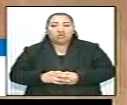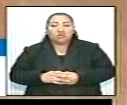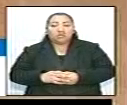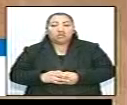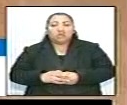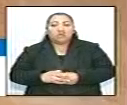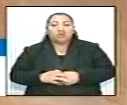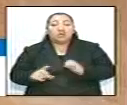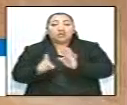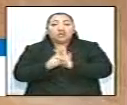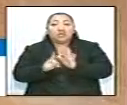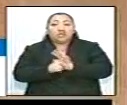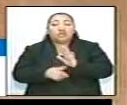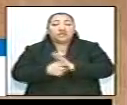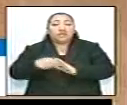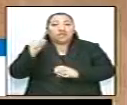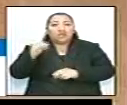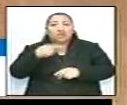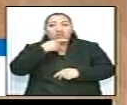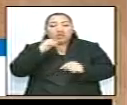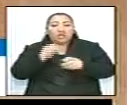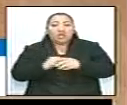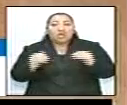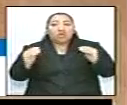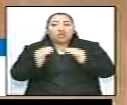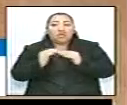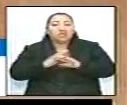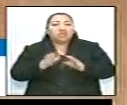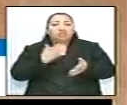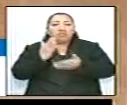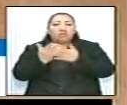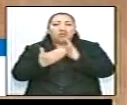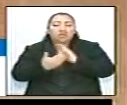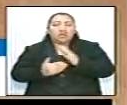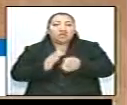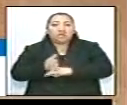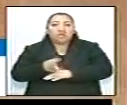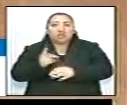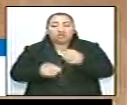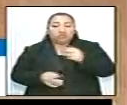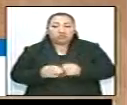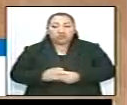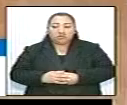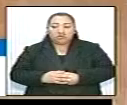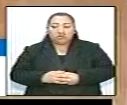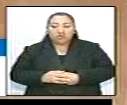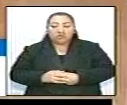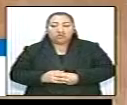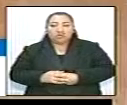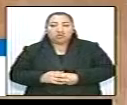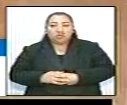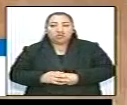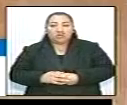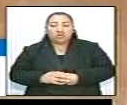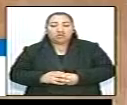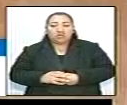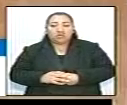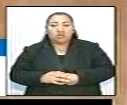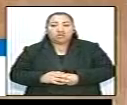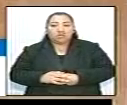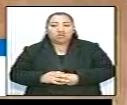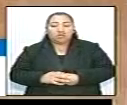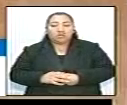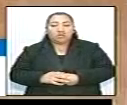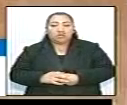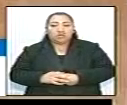los derechos de las mujeres en igualdad y sin discriminación en el acceso a justicia y servicios del